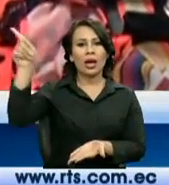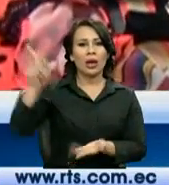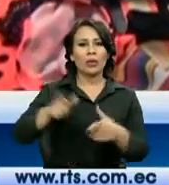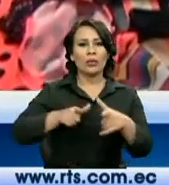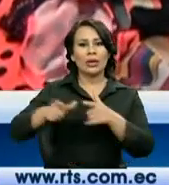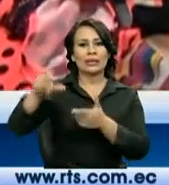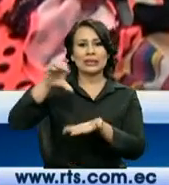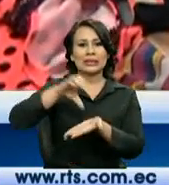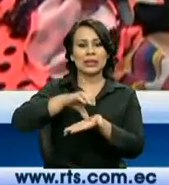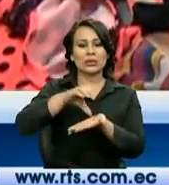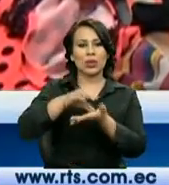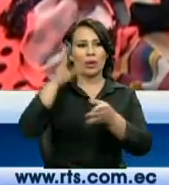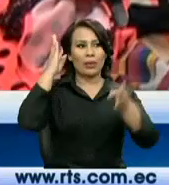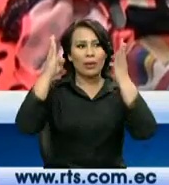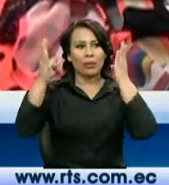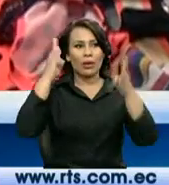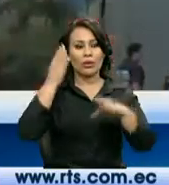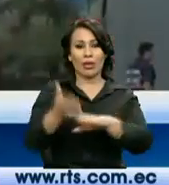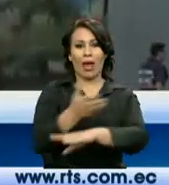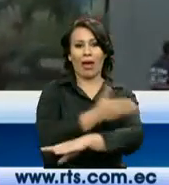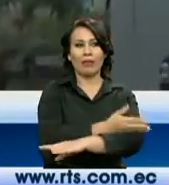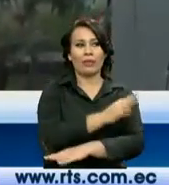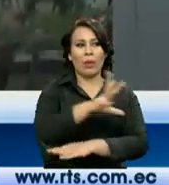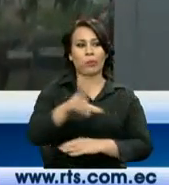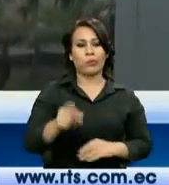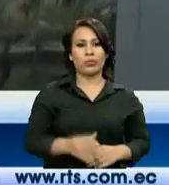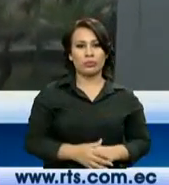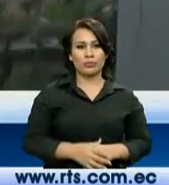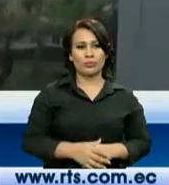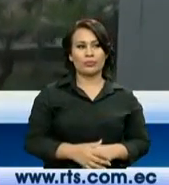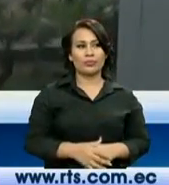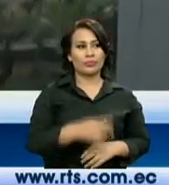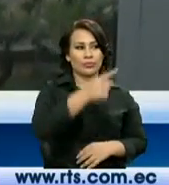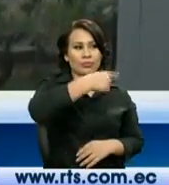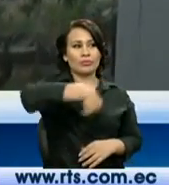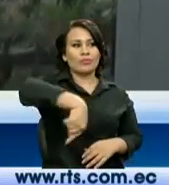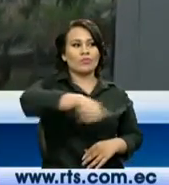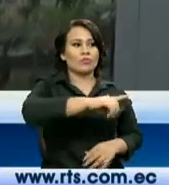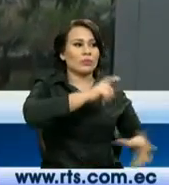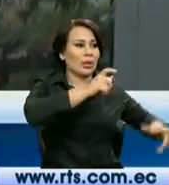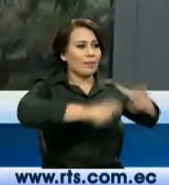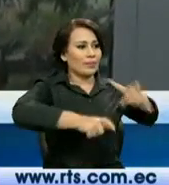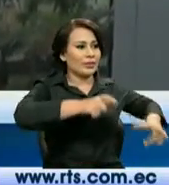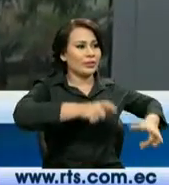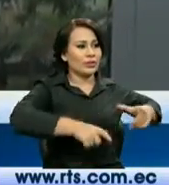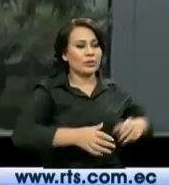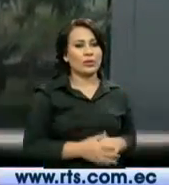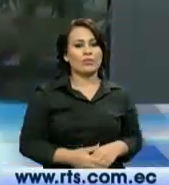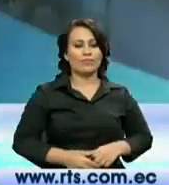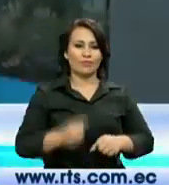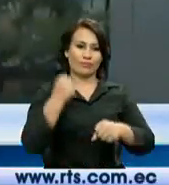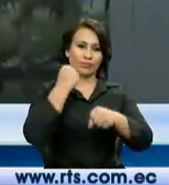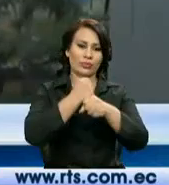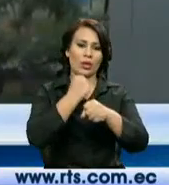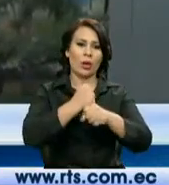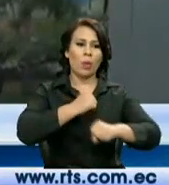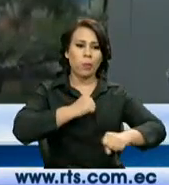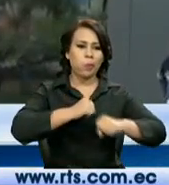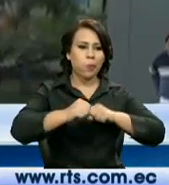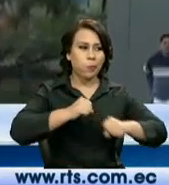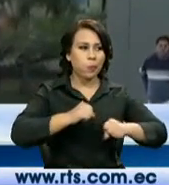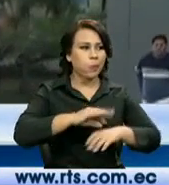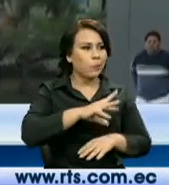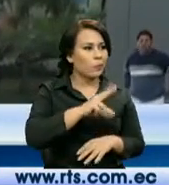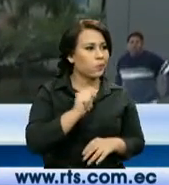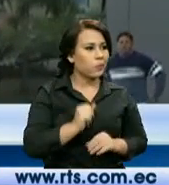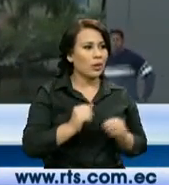de Babahoyo, asaltado días atrás. Bueno, estas organizaciones presuntamente operaban en robo a personas,